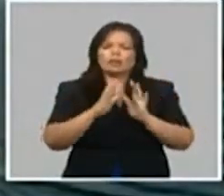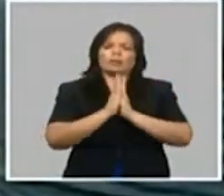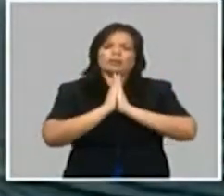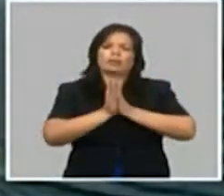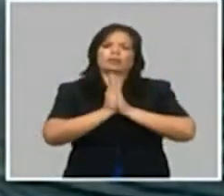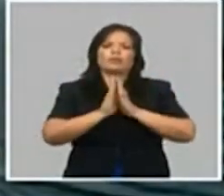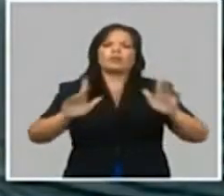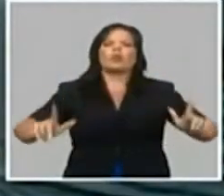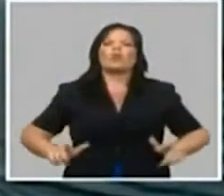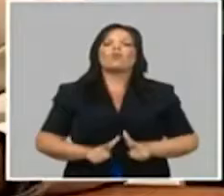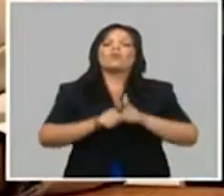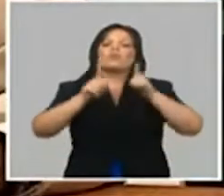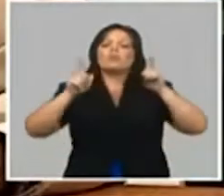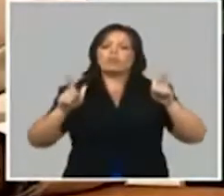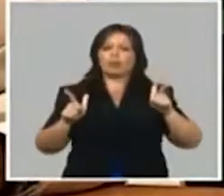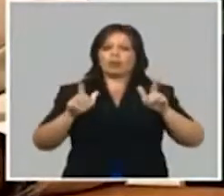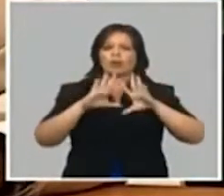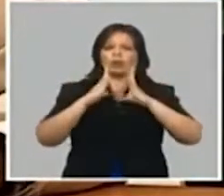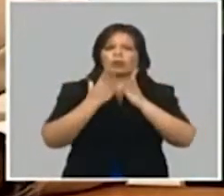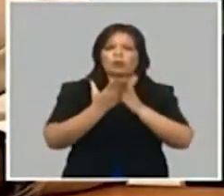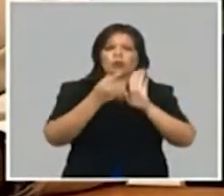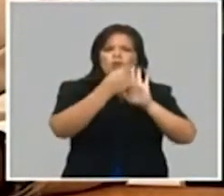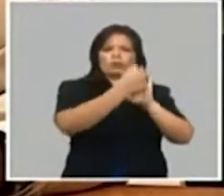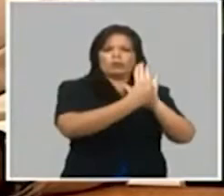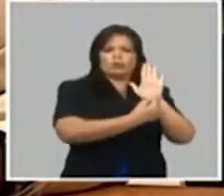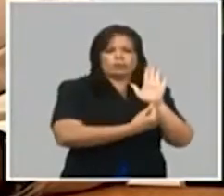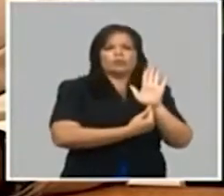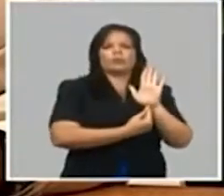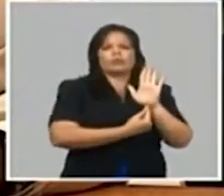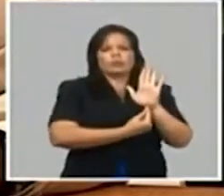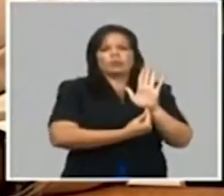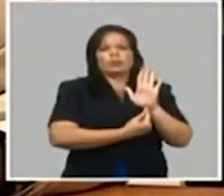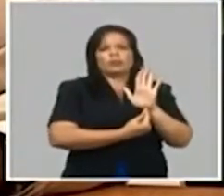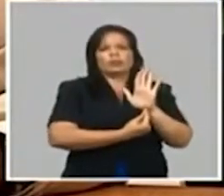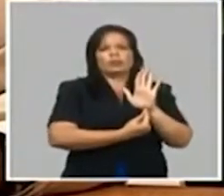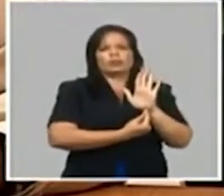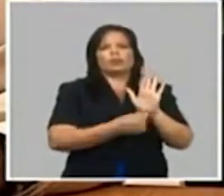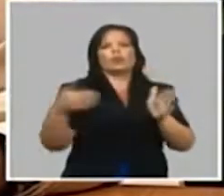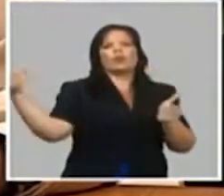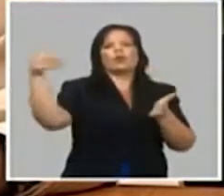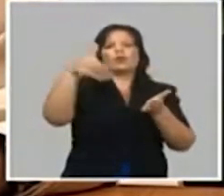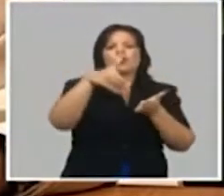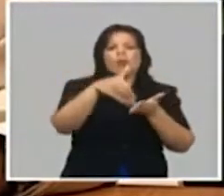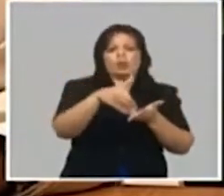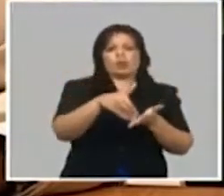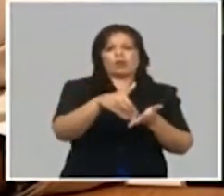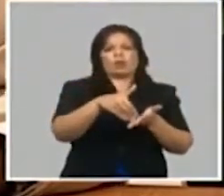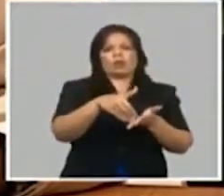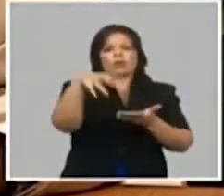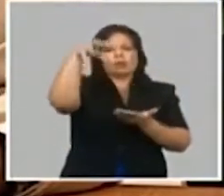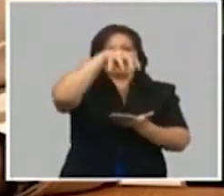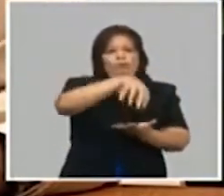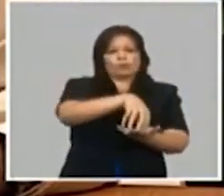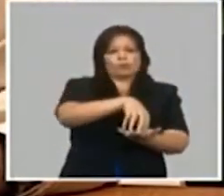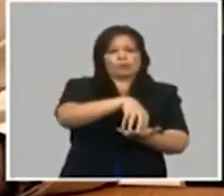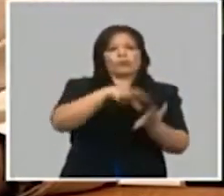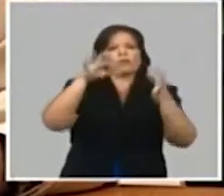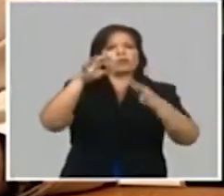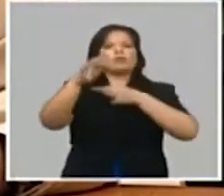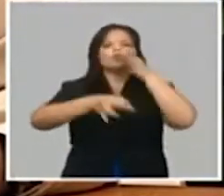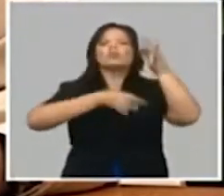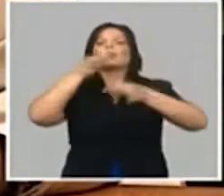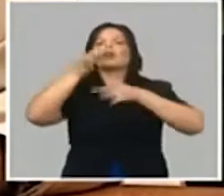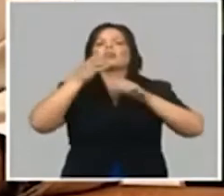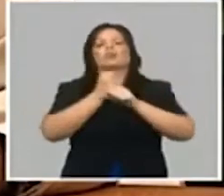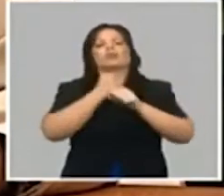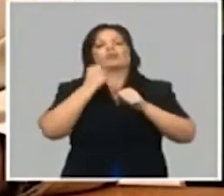cumplimiento de estos protocolos cuando asistan a los recintos aduaneros. Como explicaba el ministro de Transporte, se ha trabajado de